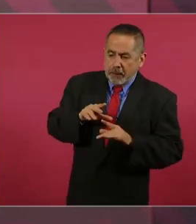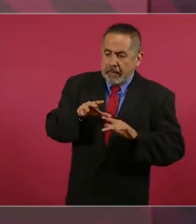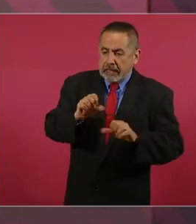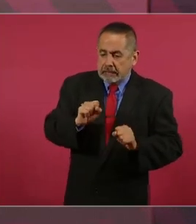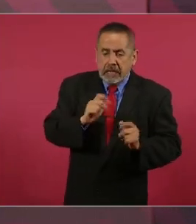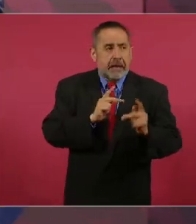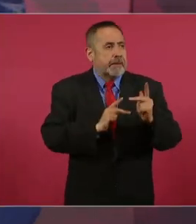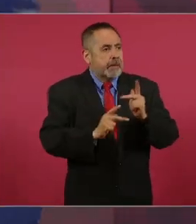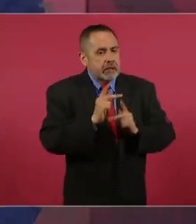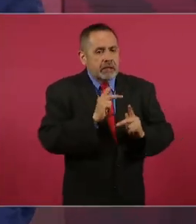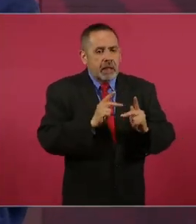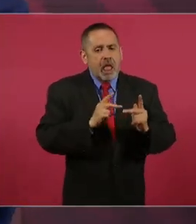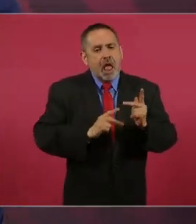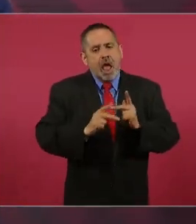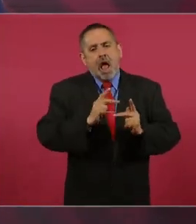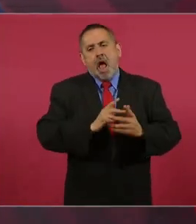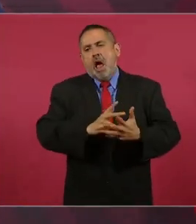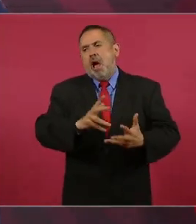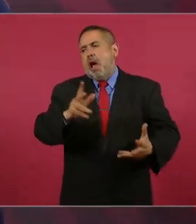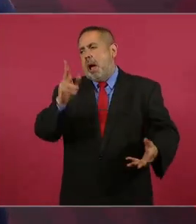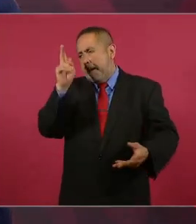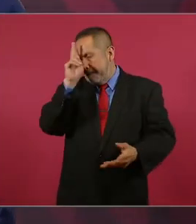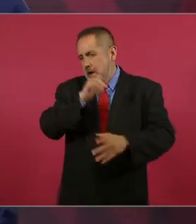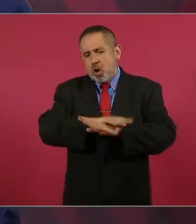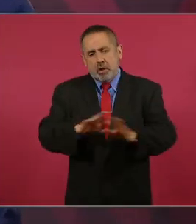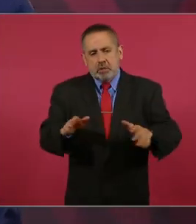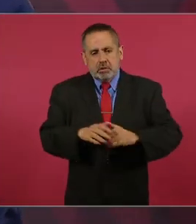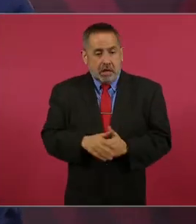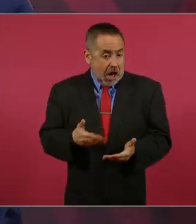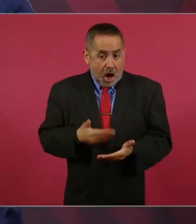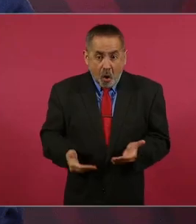Hay casos excepcionales, ¿no?